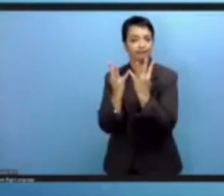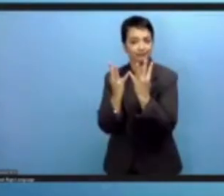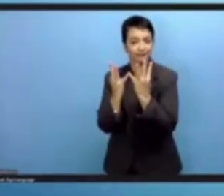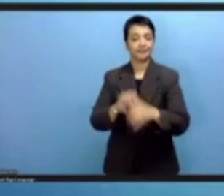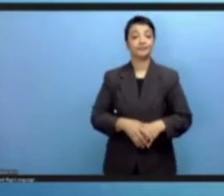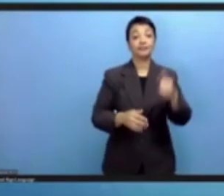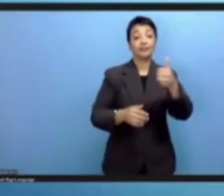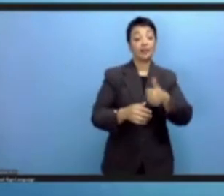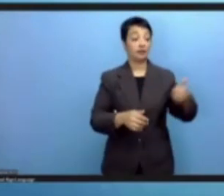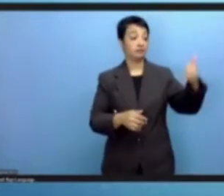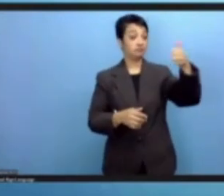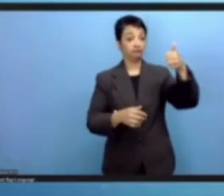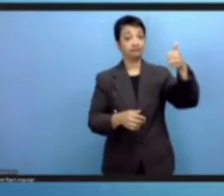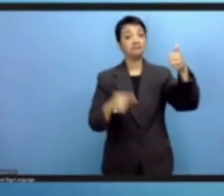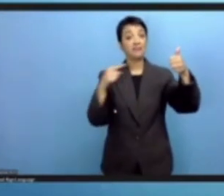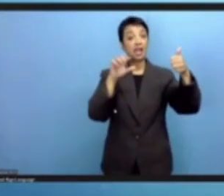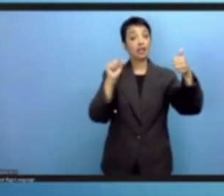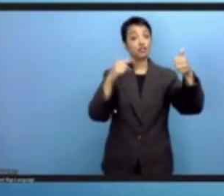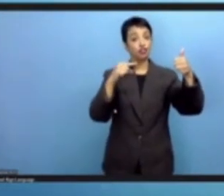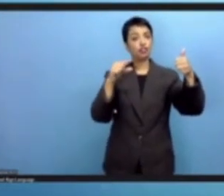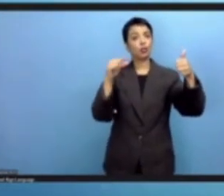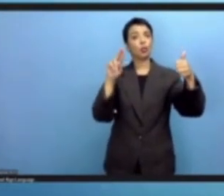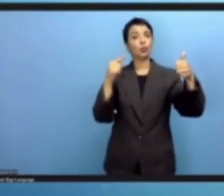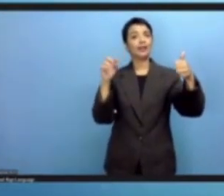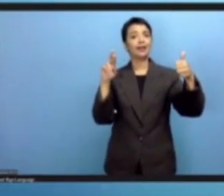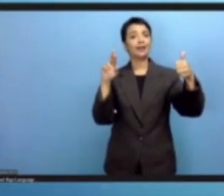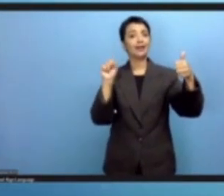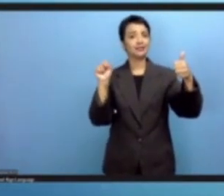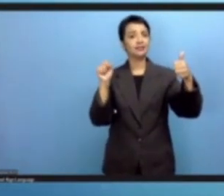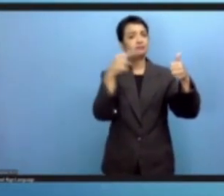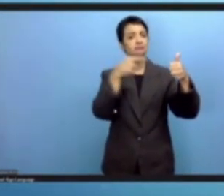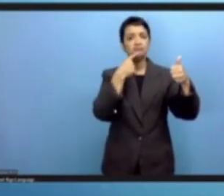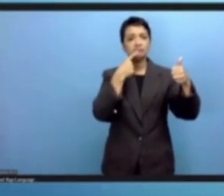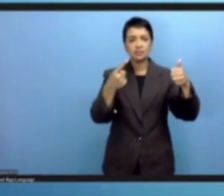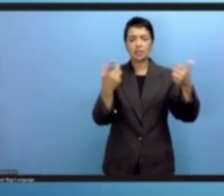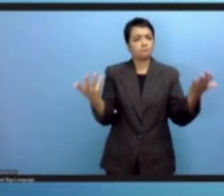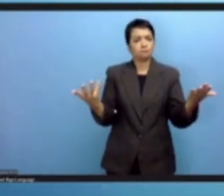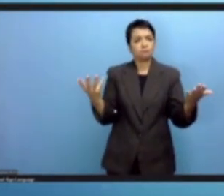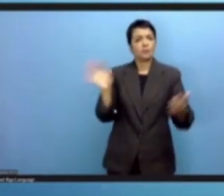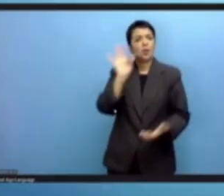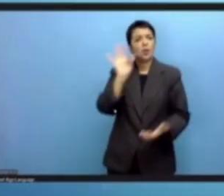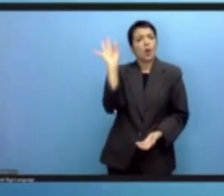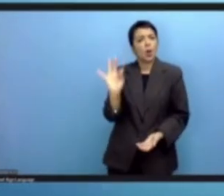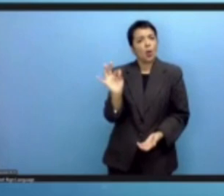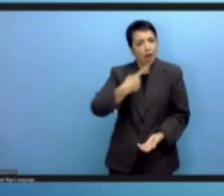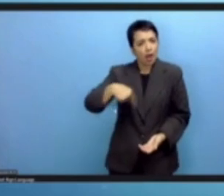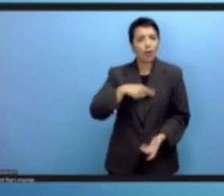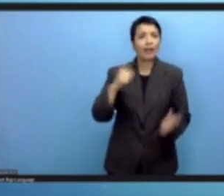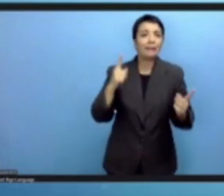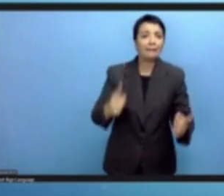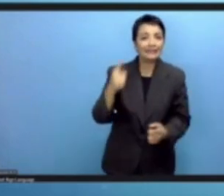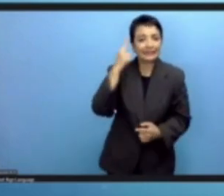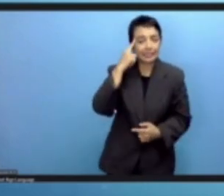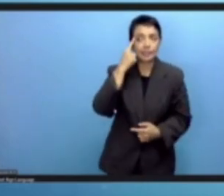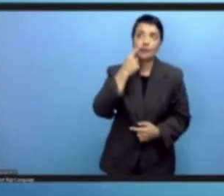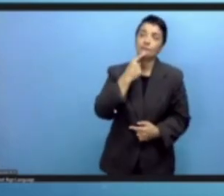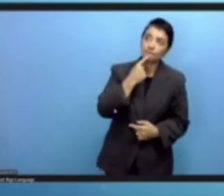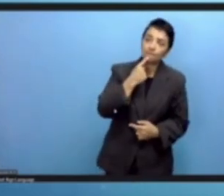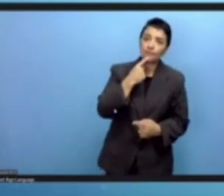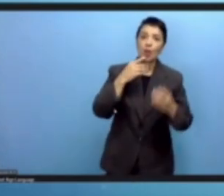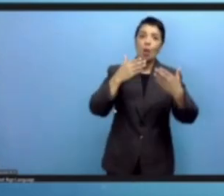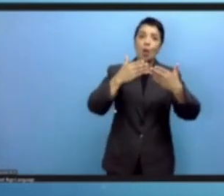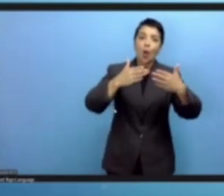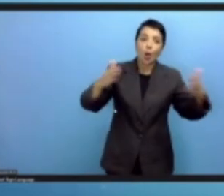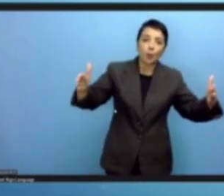secretario general en su mensaje subrayó porque debemos tener en cuenta y reflexionar